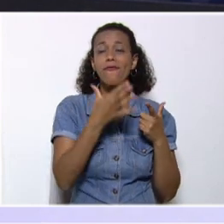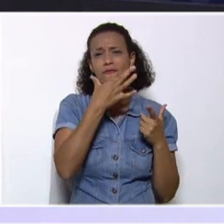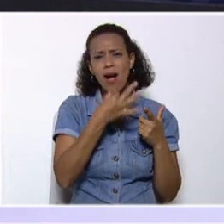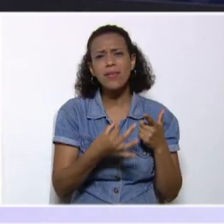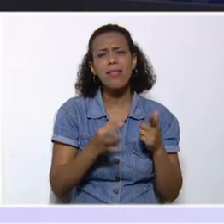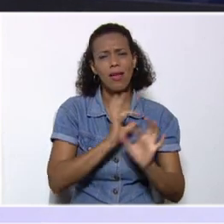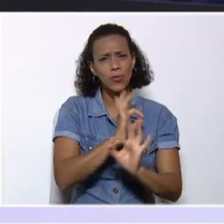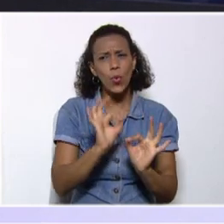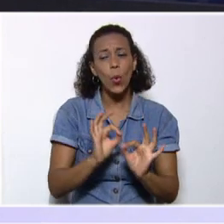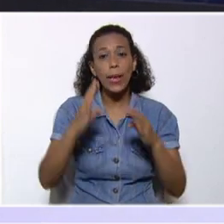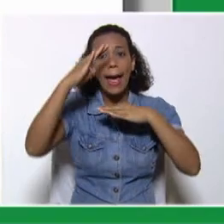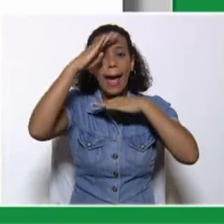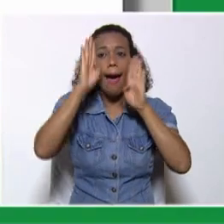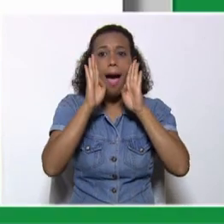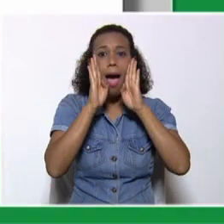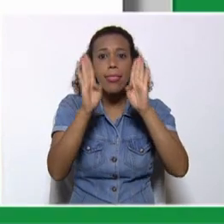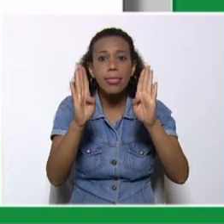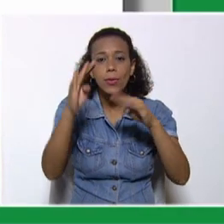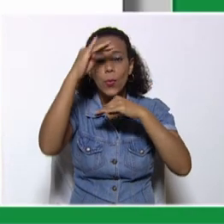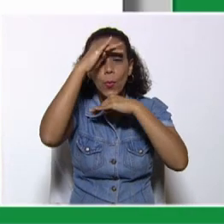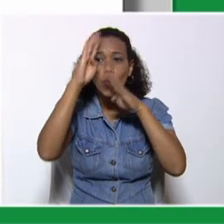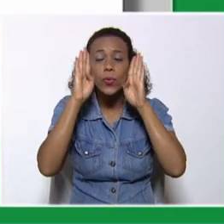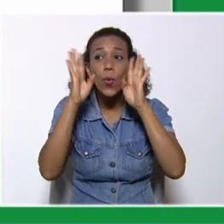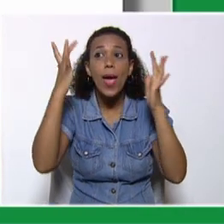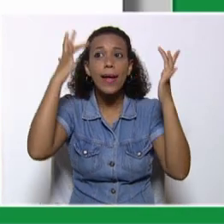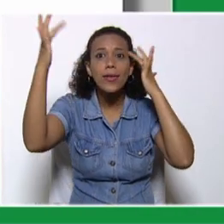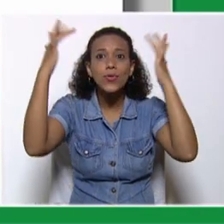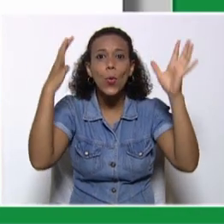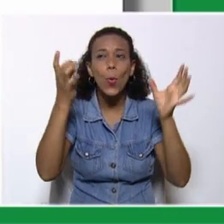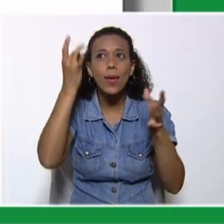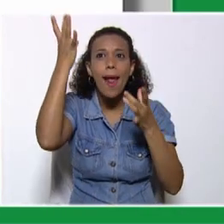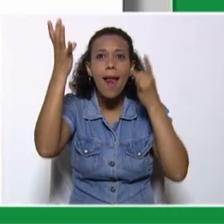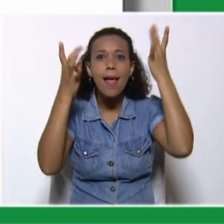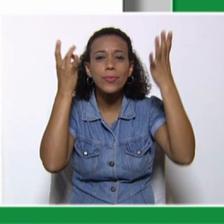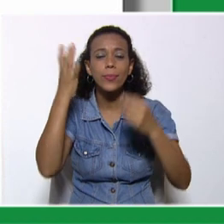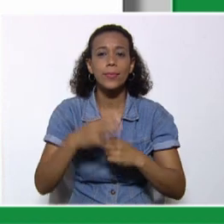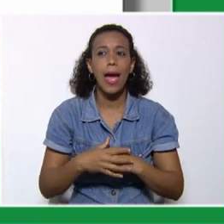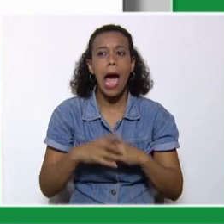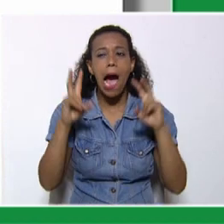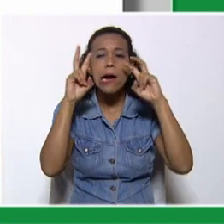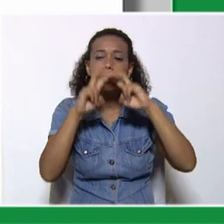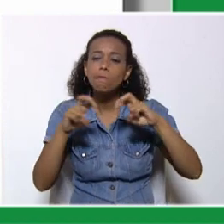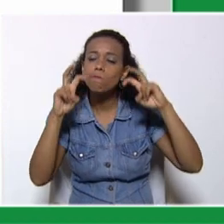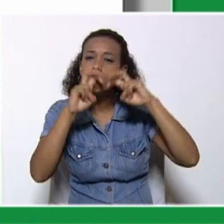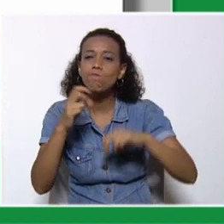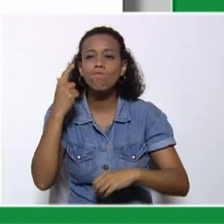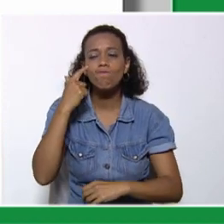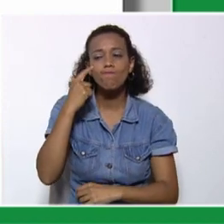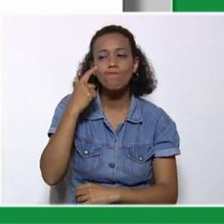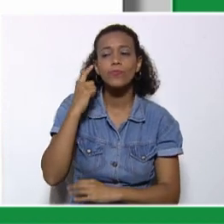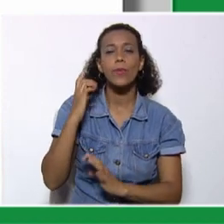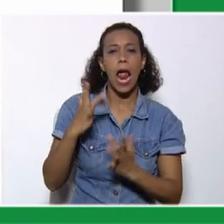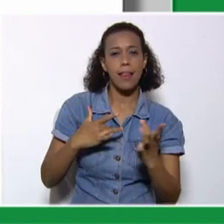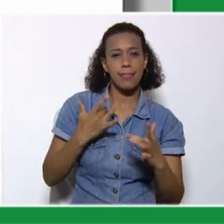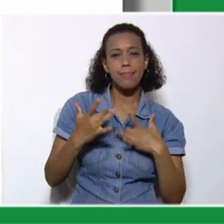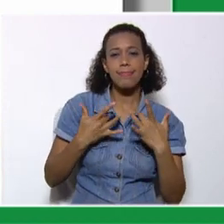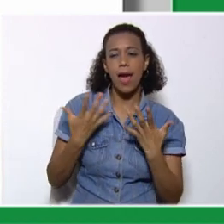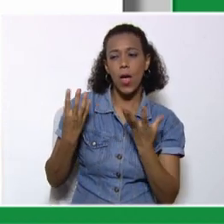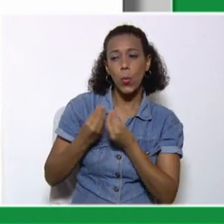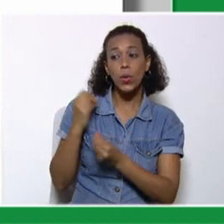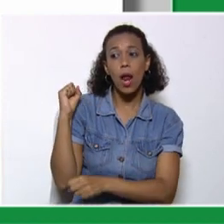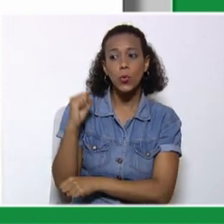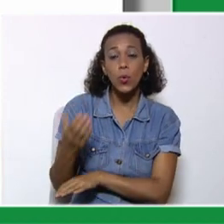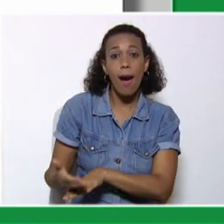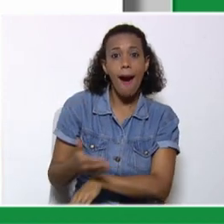facilite los procesos de atención, concentración, imaginación, creatividad y también análisis. Esto realizando las actividades con